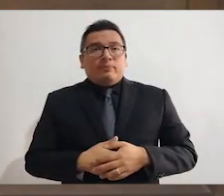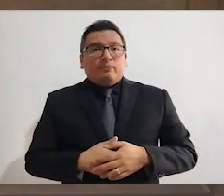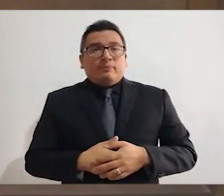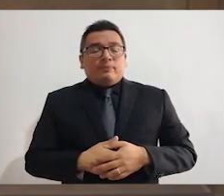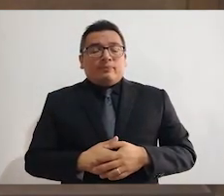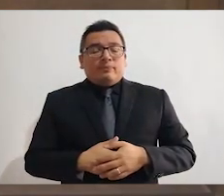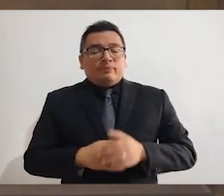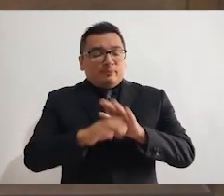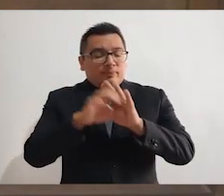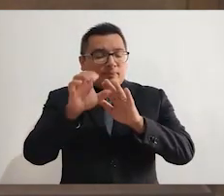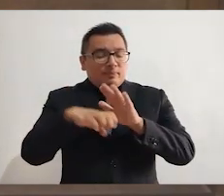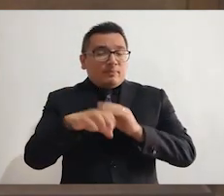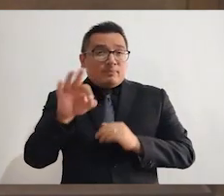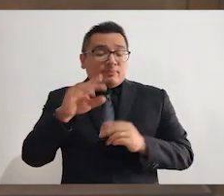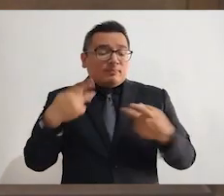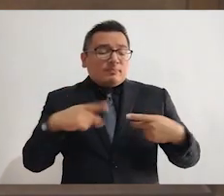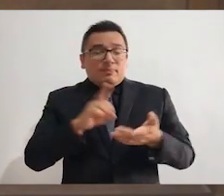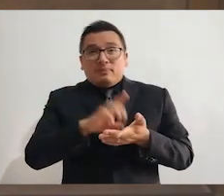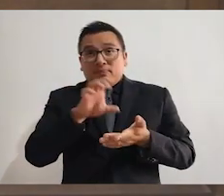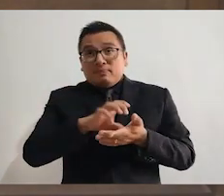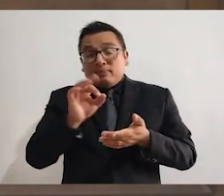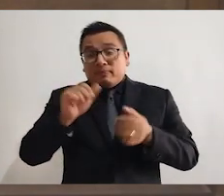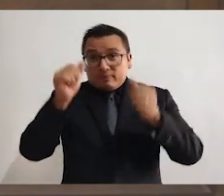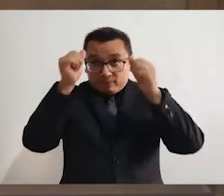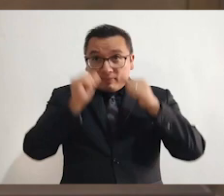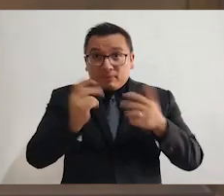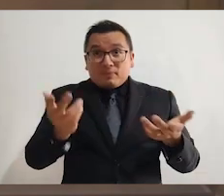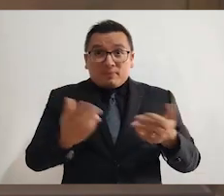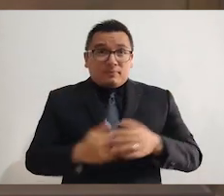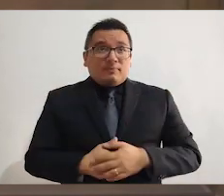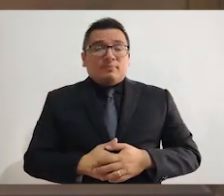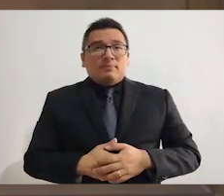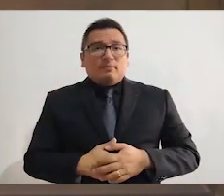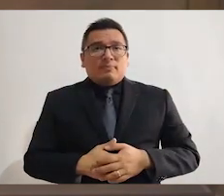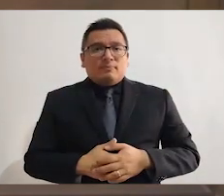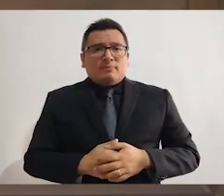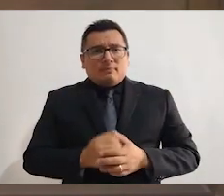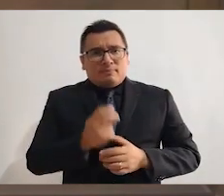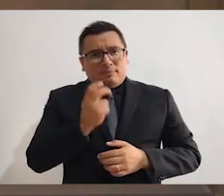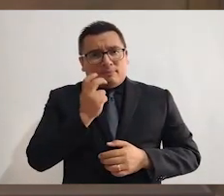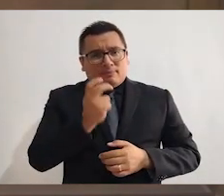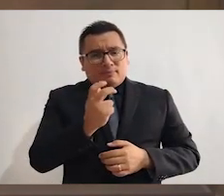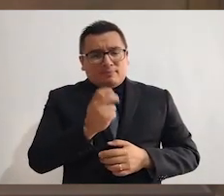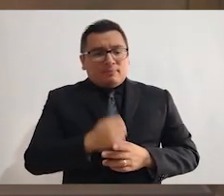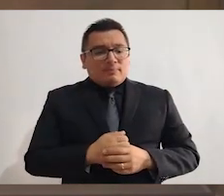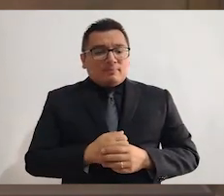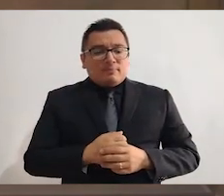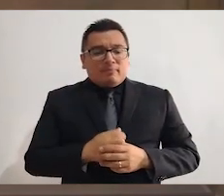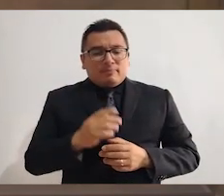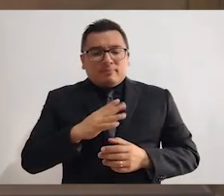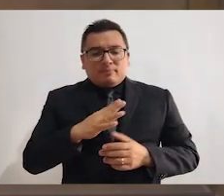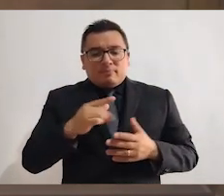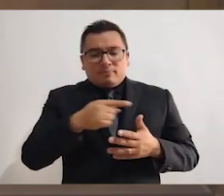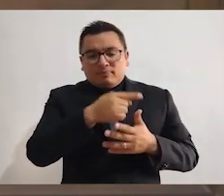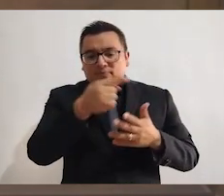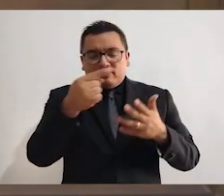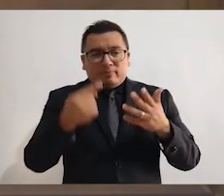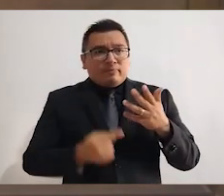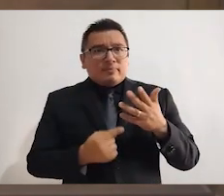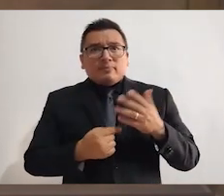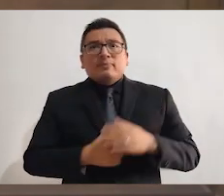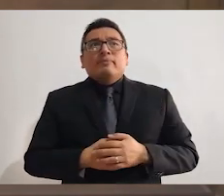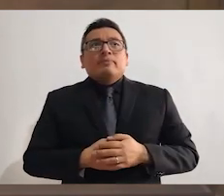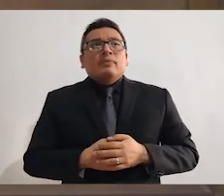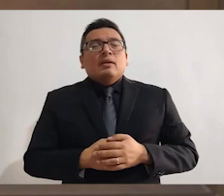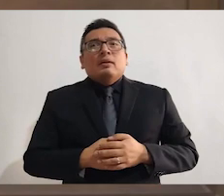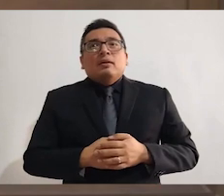Dependiendo también, por ejemplo, si es una persona con discapacidad visual. Todo implica una serie de detalles que